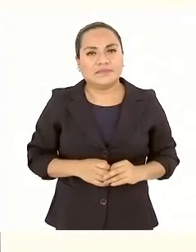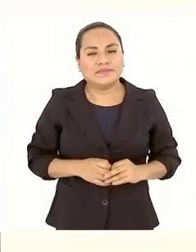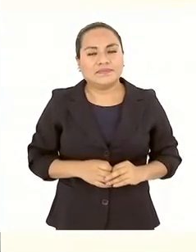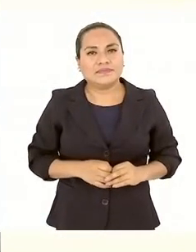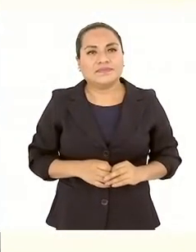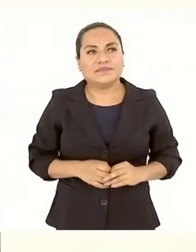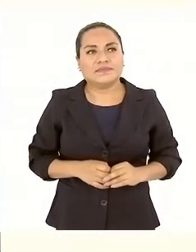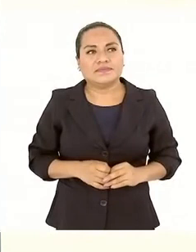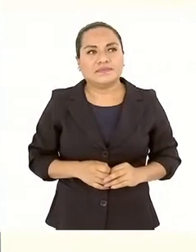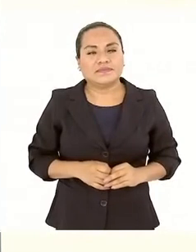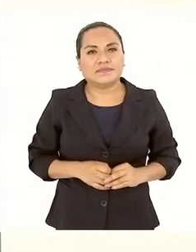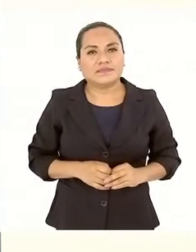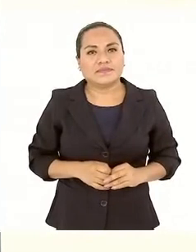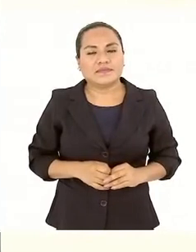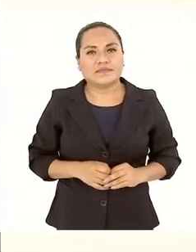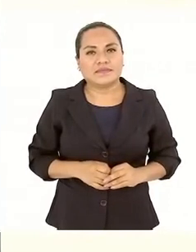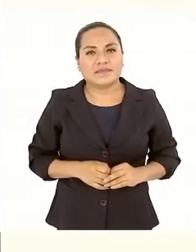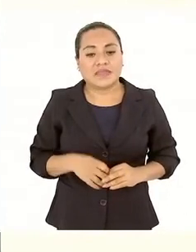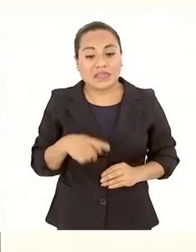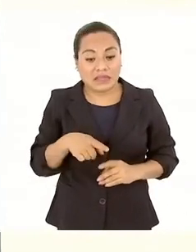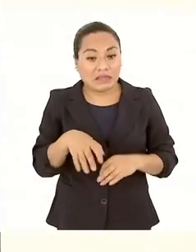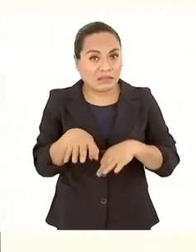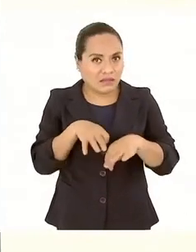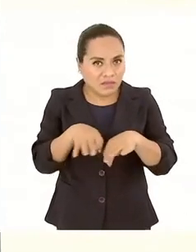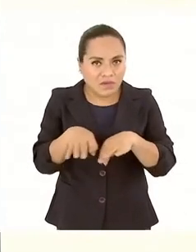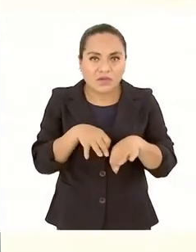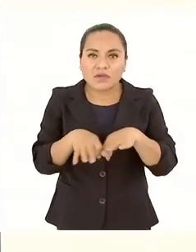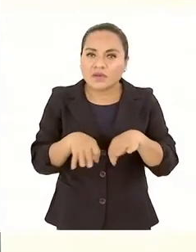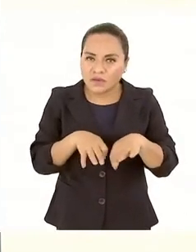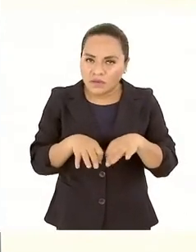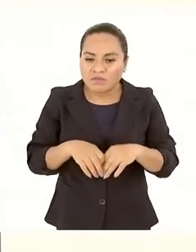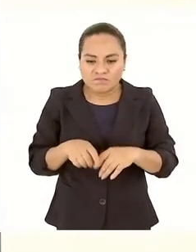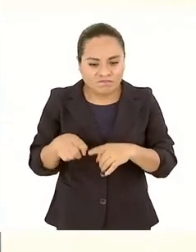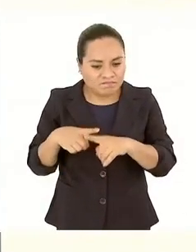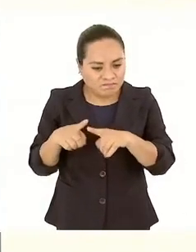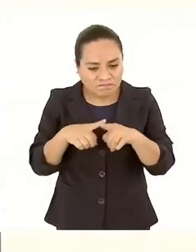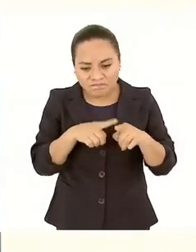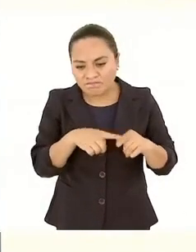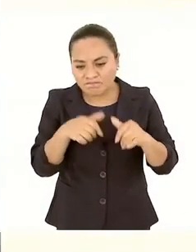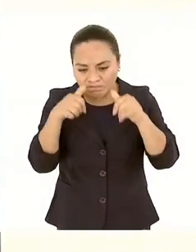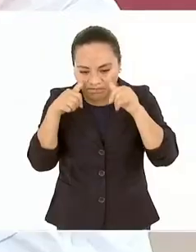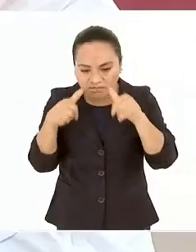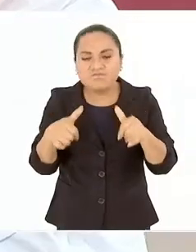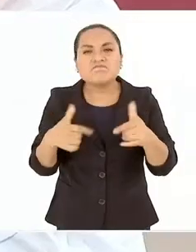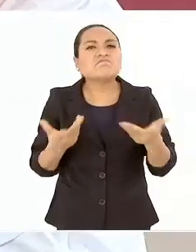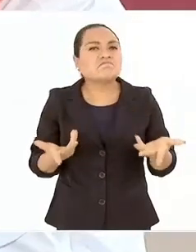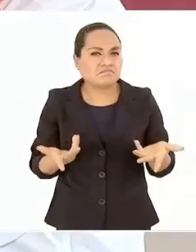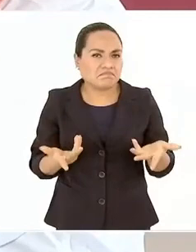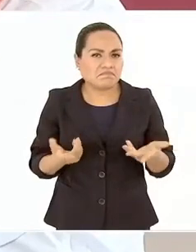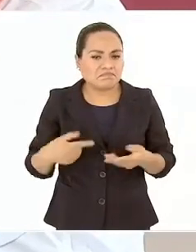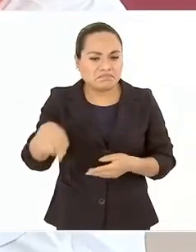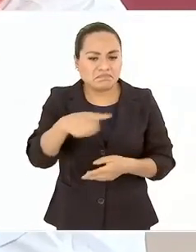que todo esto es para beneficio del